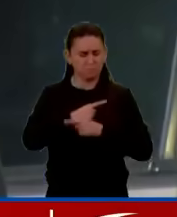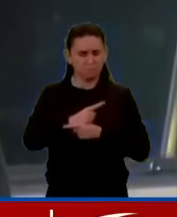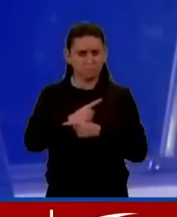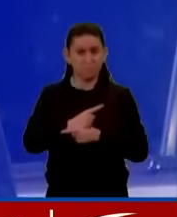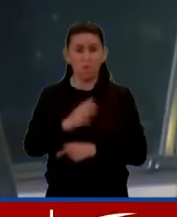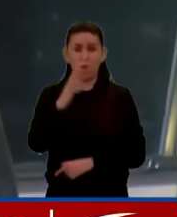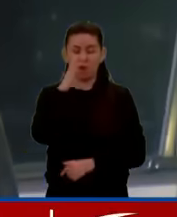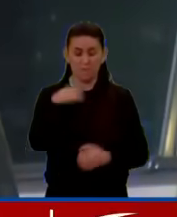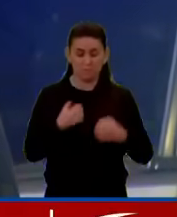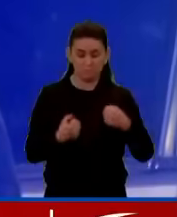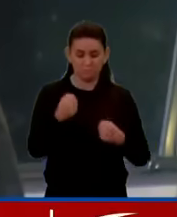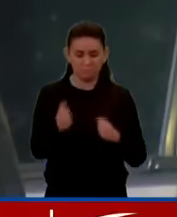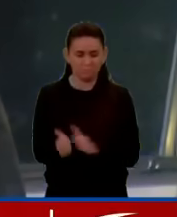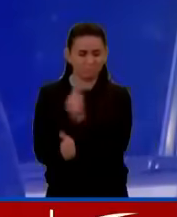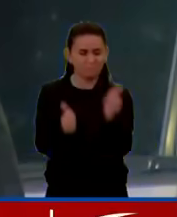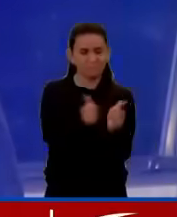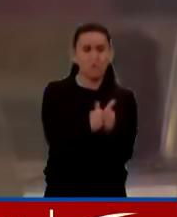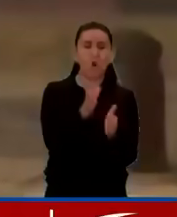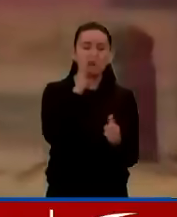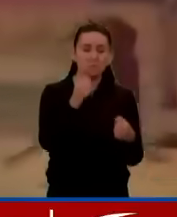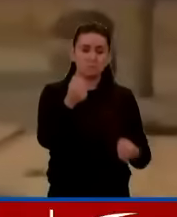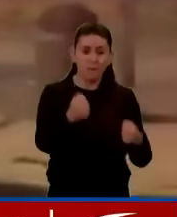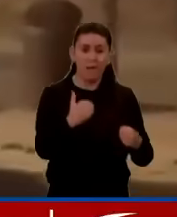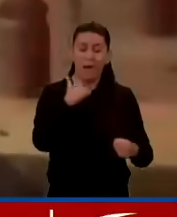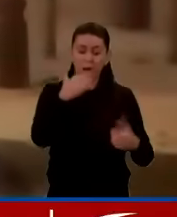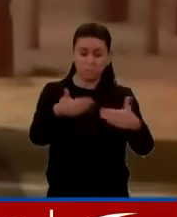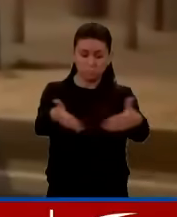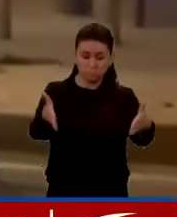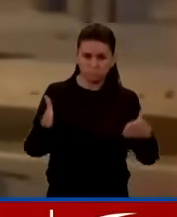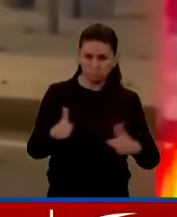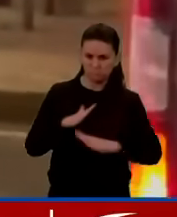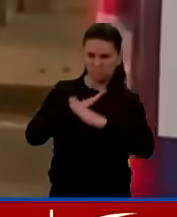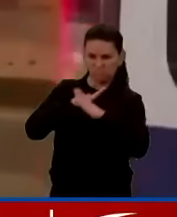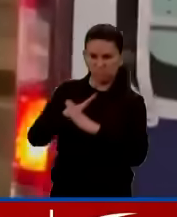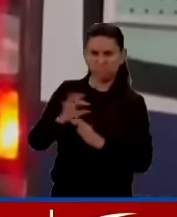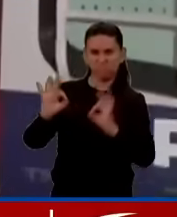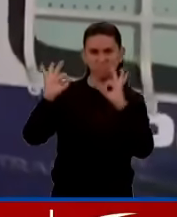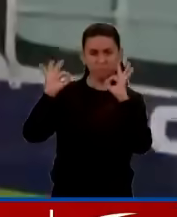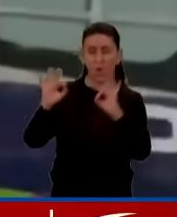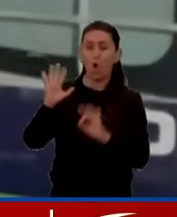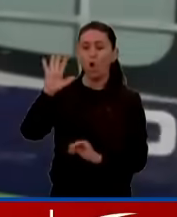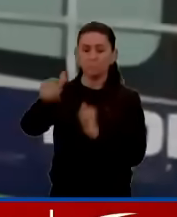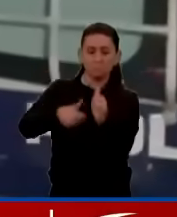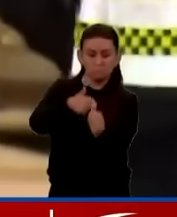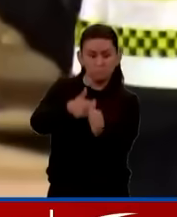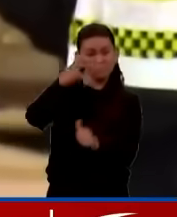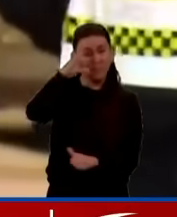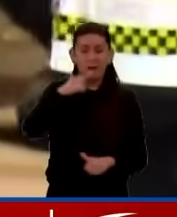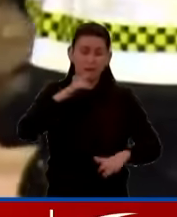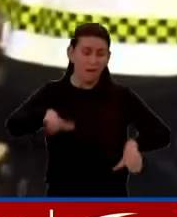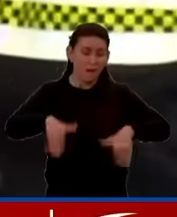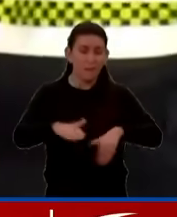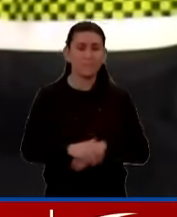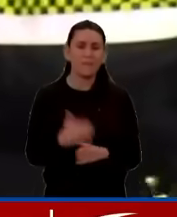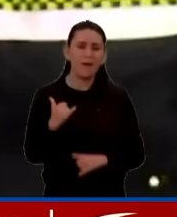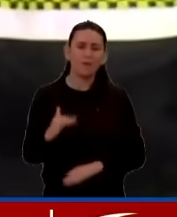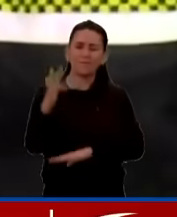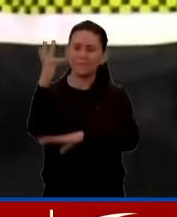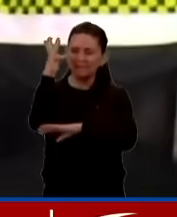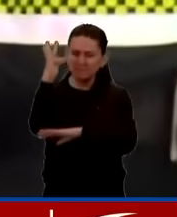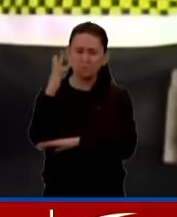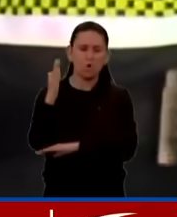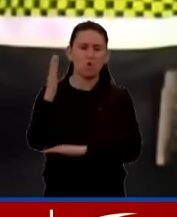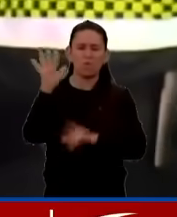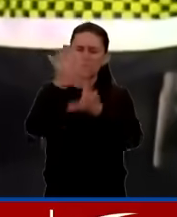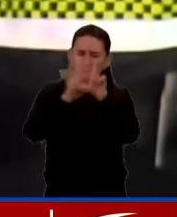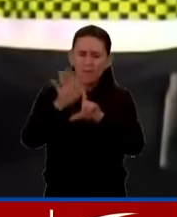iba junto a un dragoneante no era blindado ni contaba con protección. Estamos recolectando videos, testimonios, el plan candado,